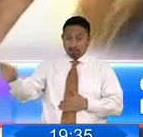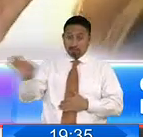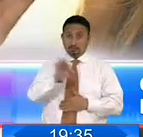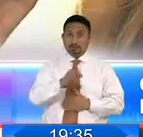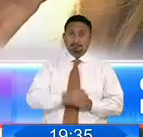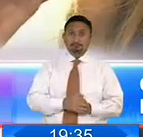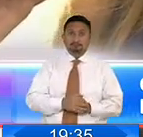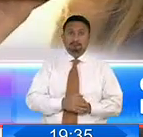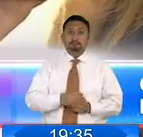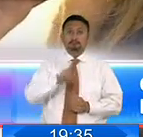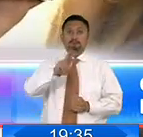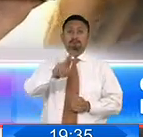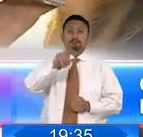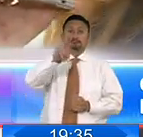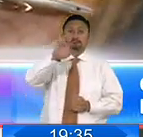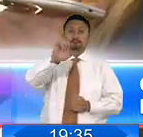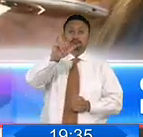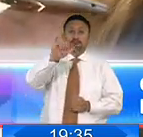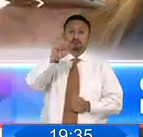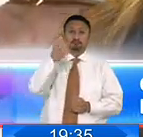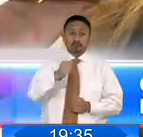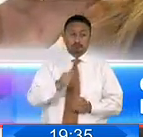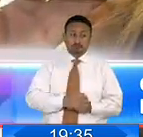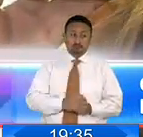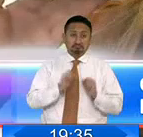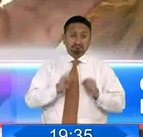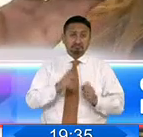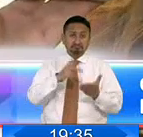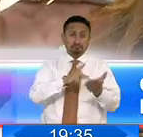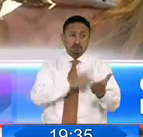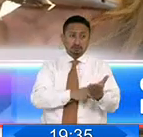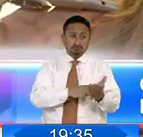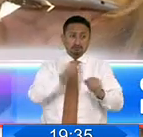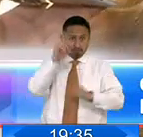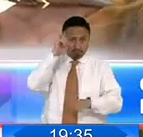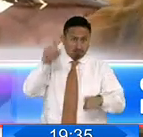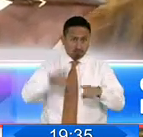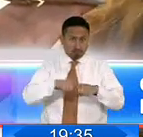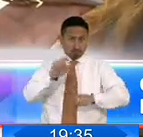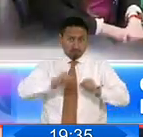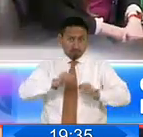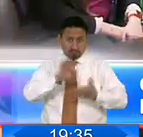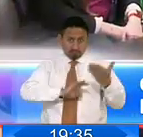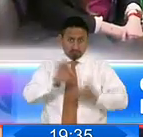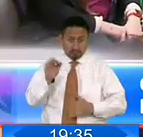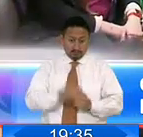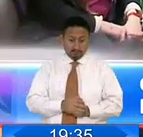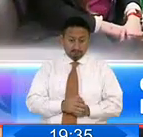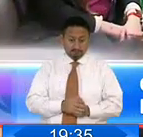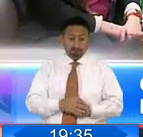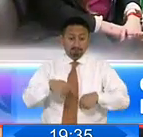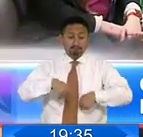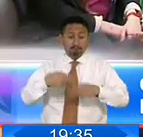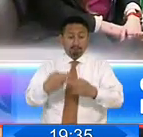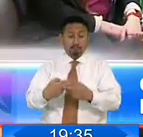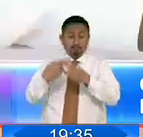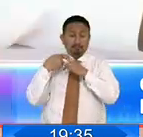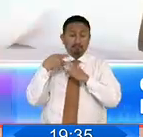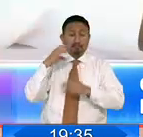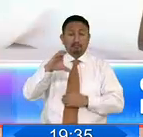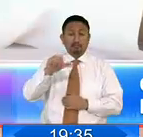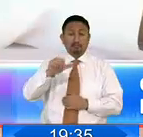rey es la única asambleísta que estuvo a favor de que el proyecto sea calificado indicó que no es competencia del call